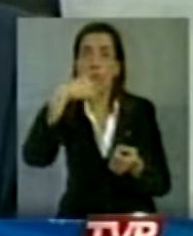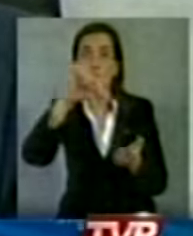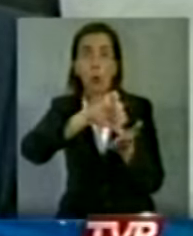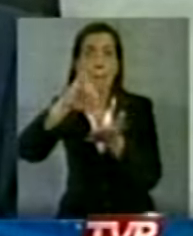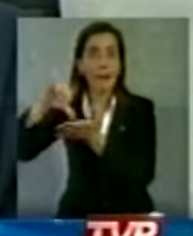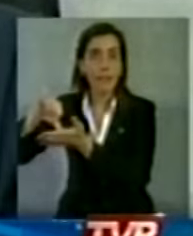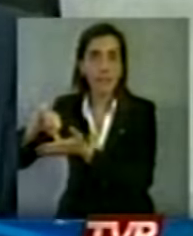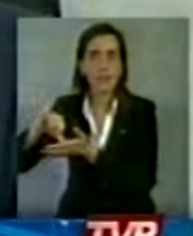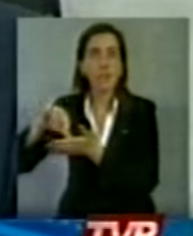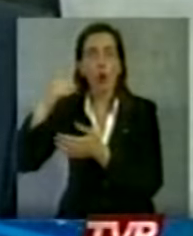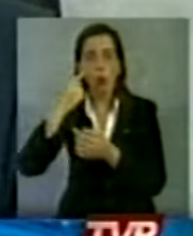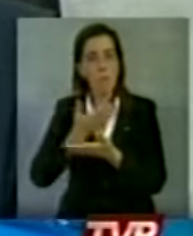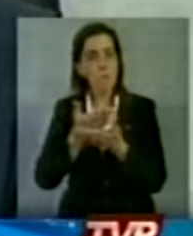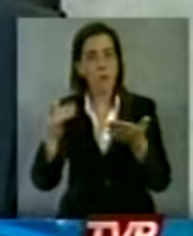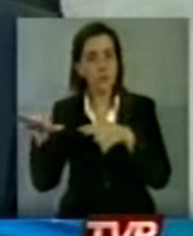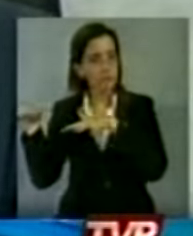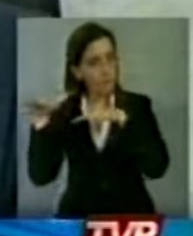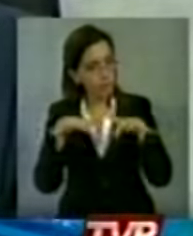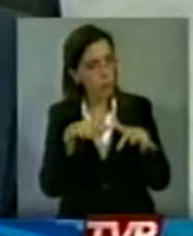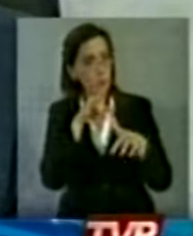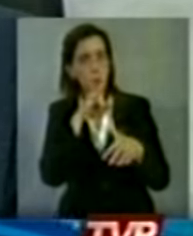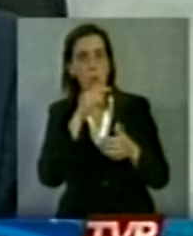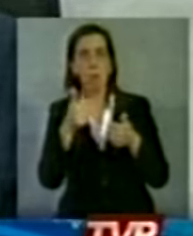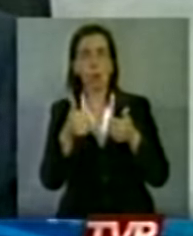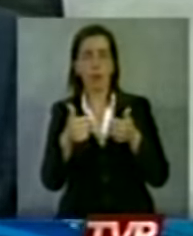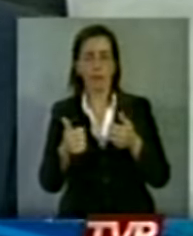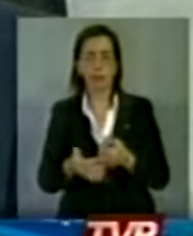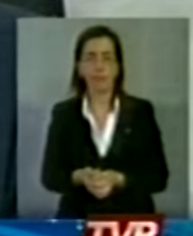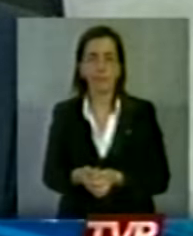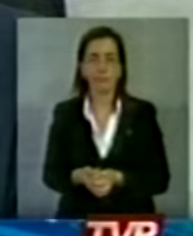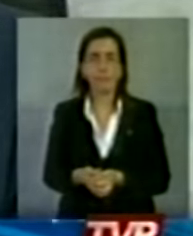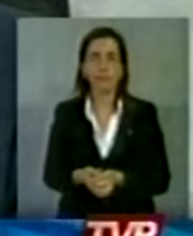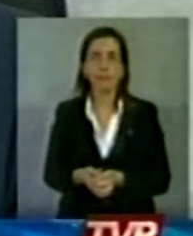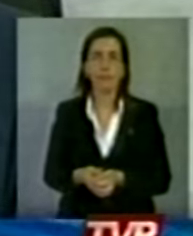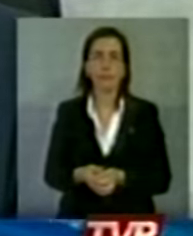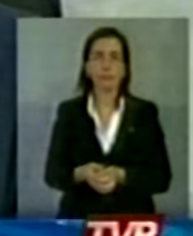y hoy marcamos tendencia, señores legisladores.